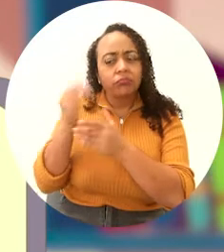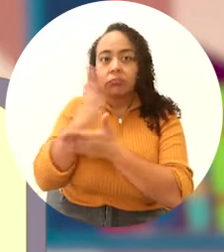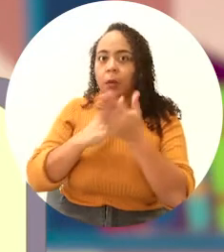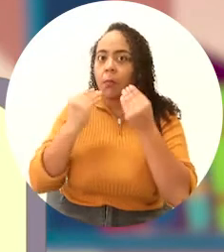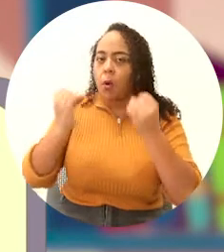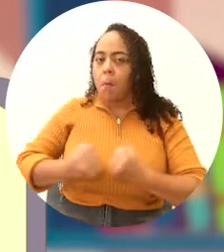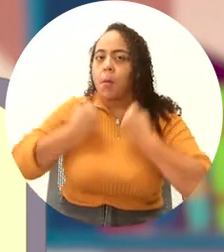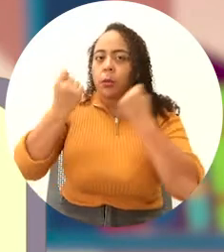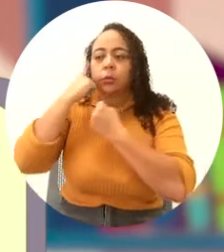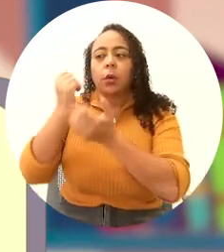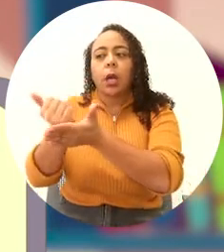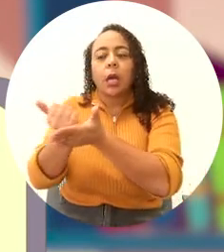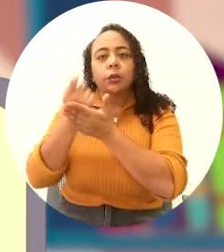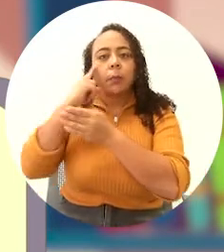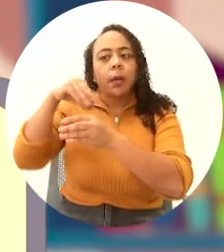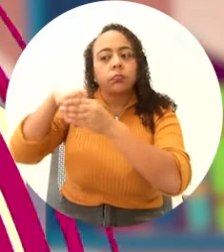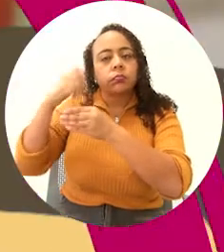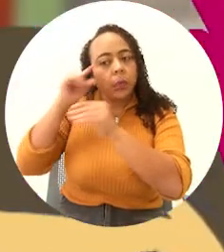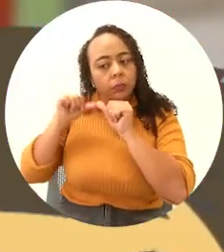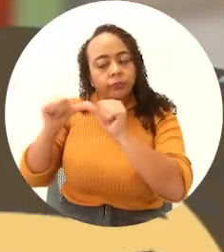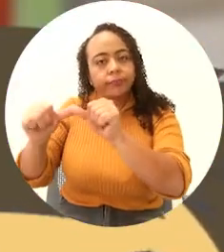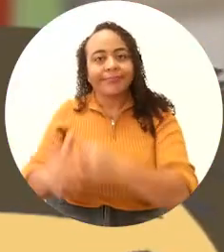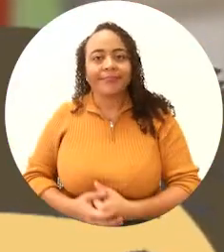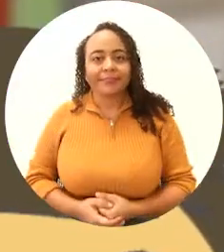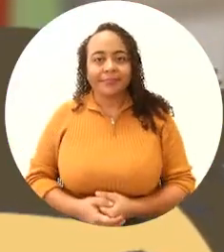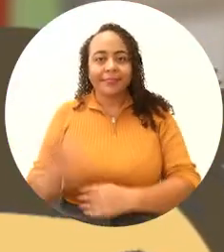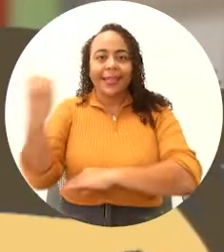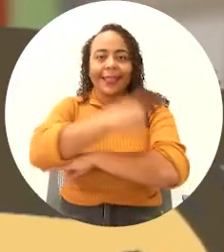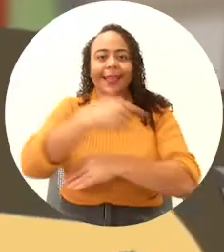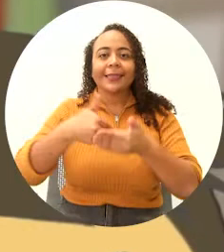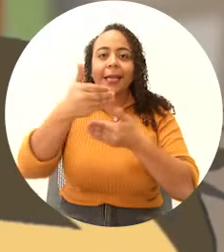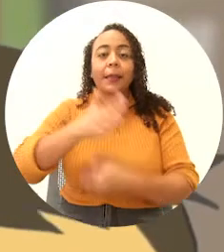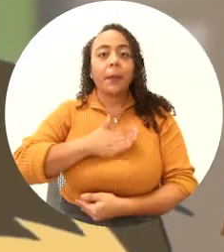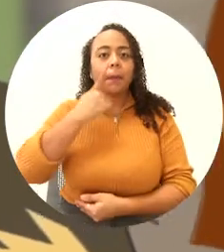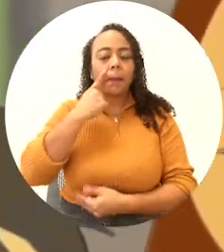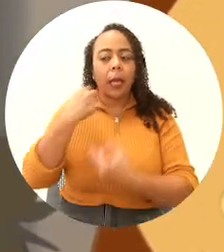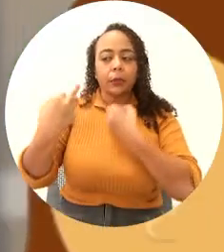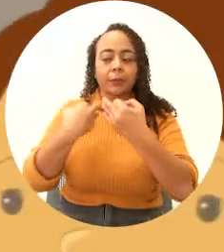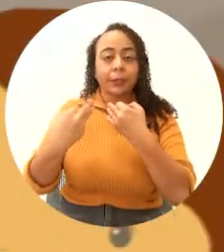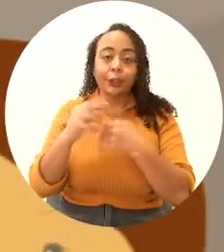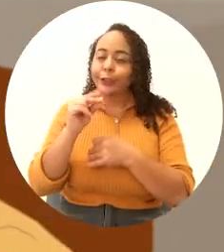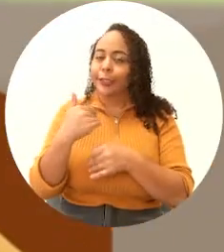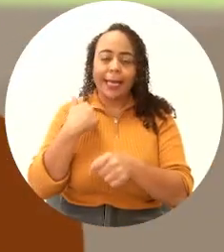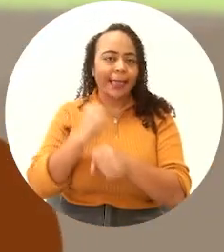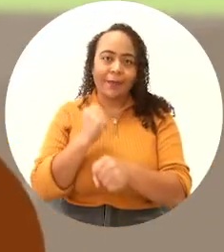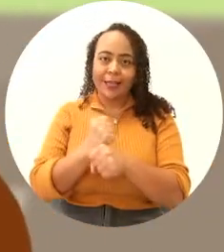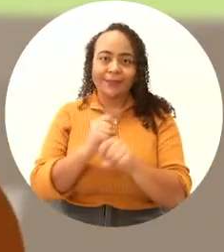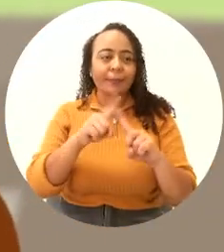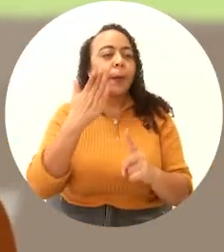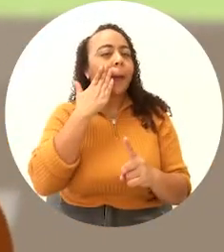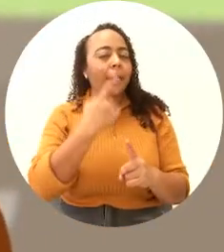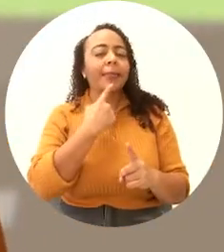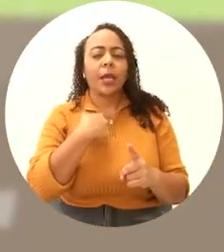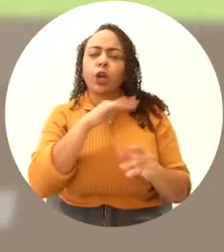poderosa porque ayudaba a guardar dinero para salir adelante. Al día siguiente, mi papá nos explicó que ya no tenía trabajo, pero mami dijo que